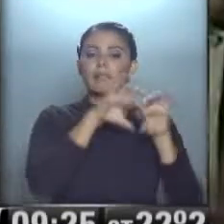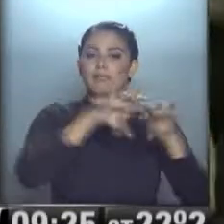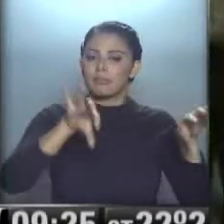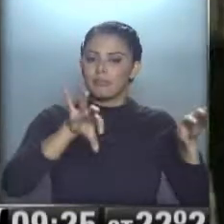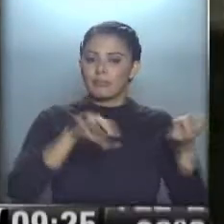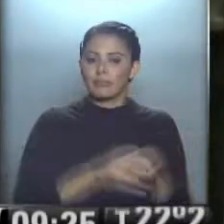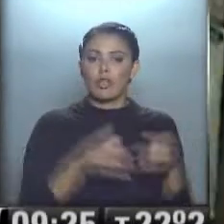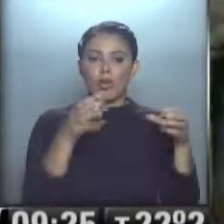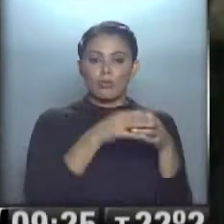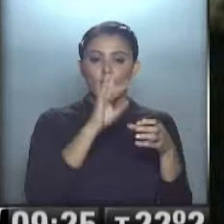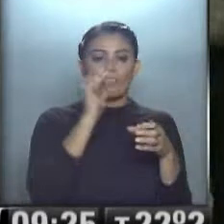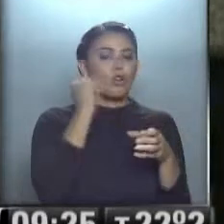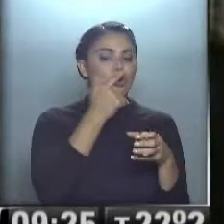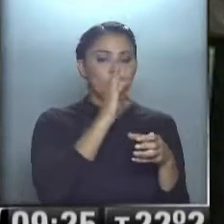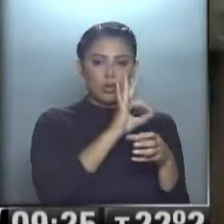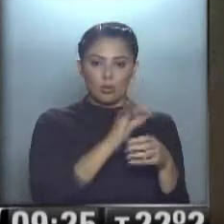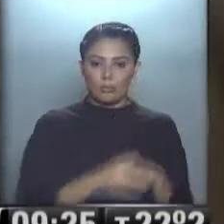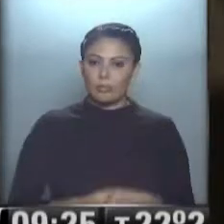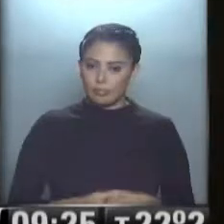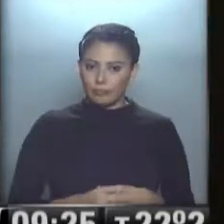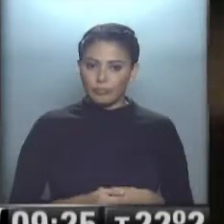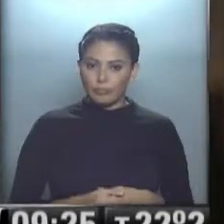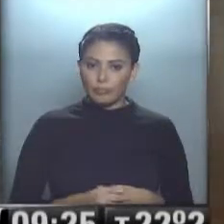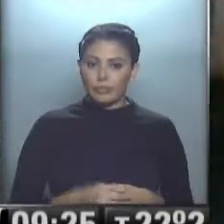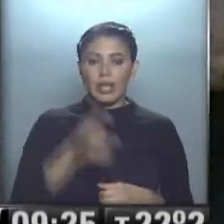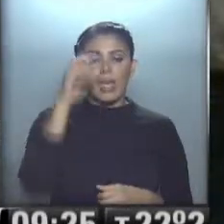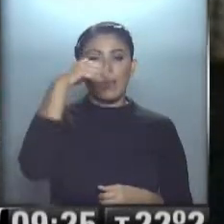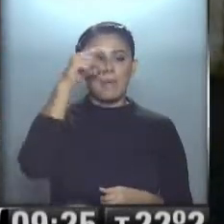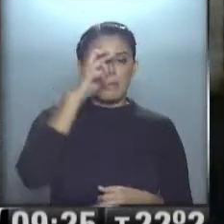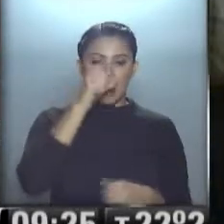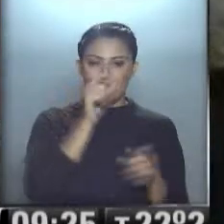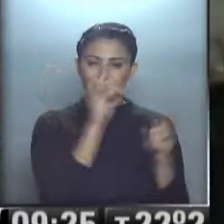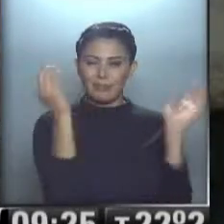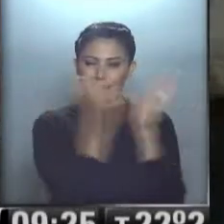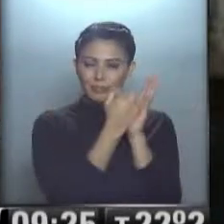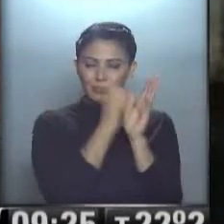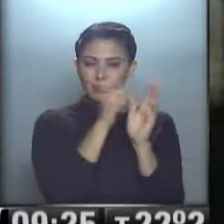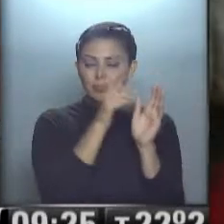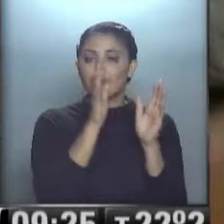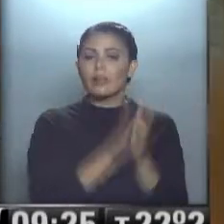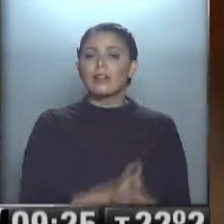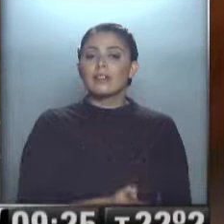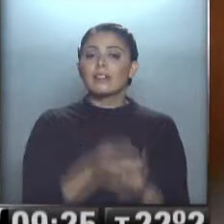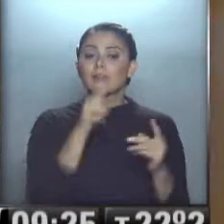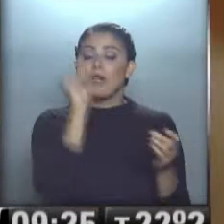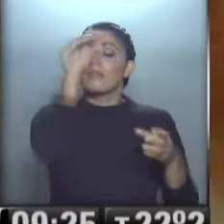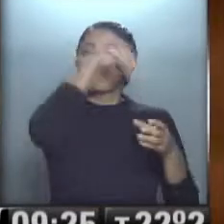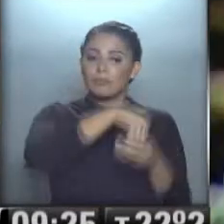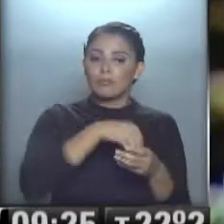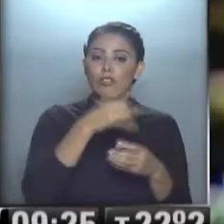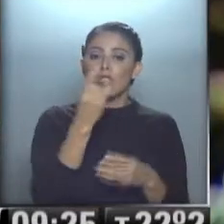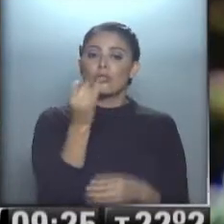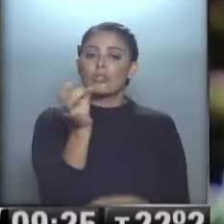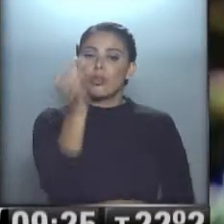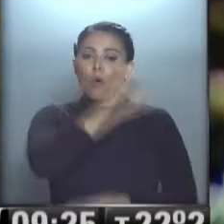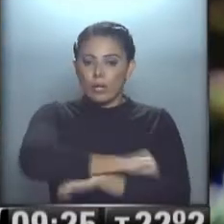El grupo Rogio, parte MEPA y Rogio en particular, sumó a la concesión de Urquiza, la